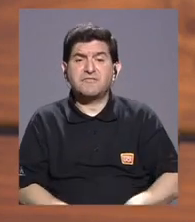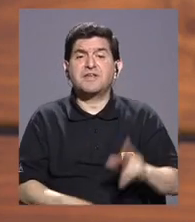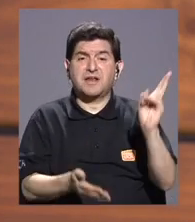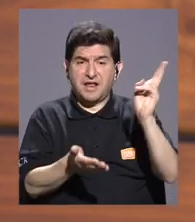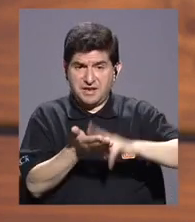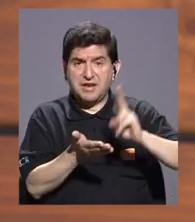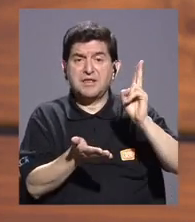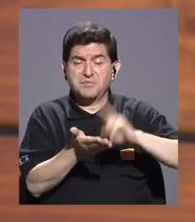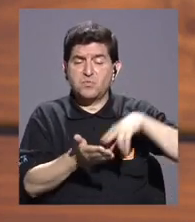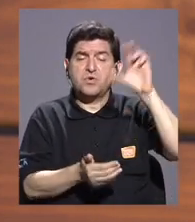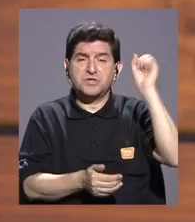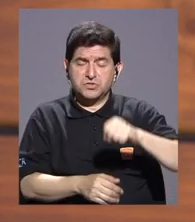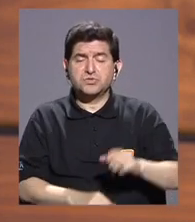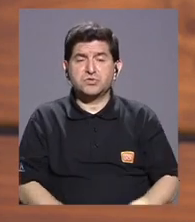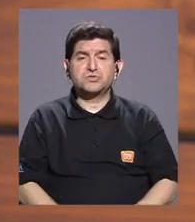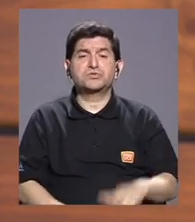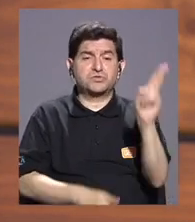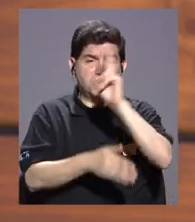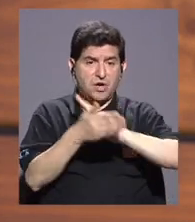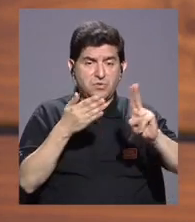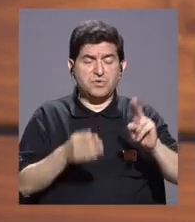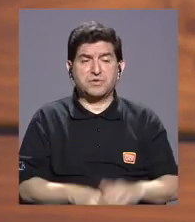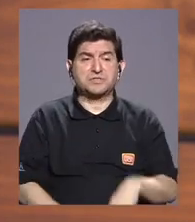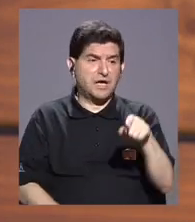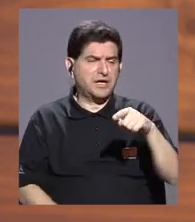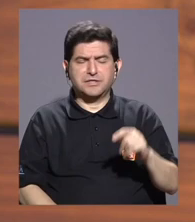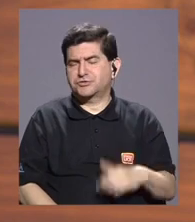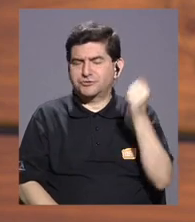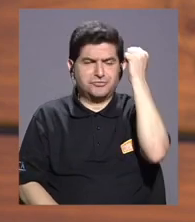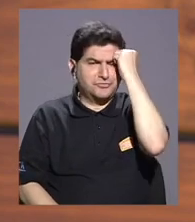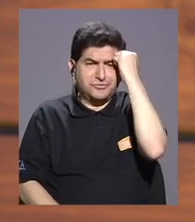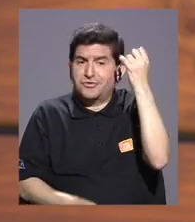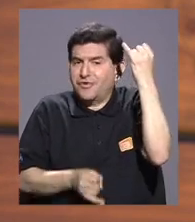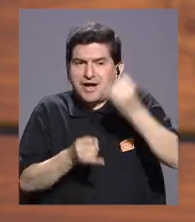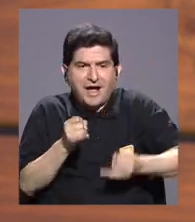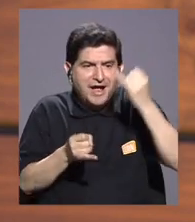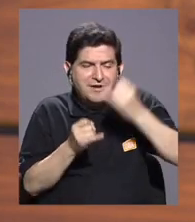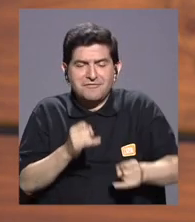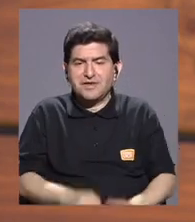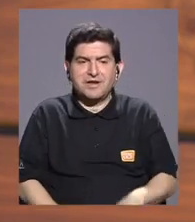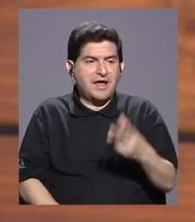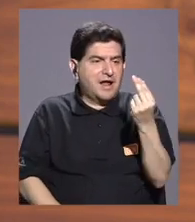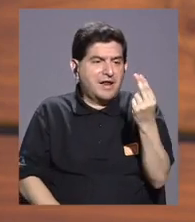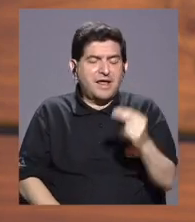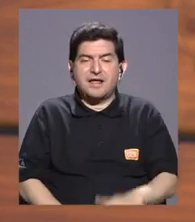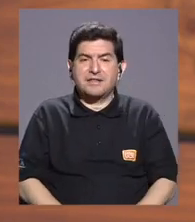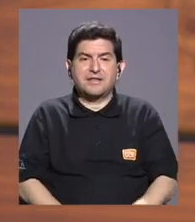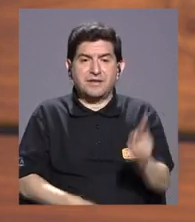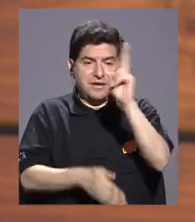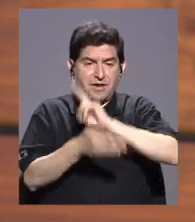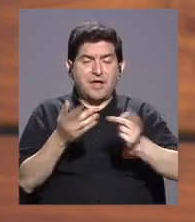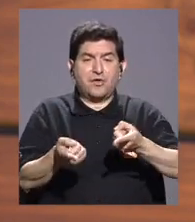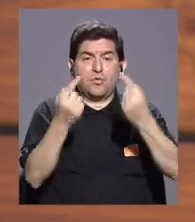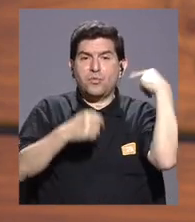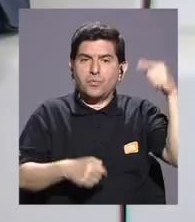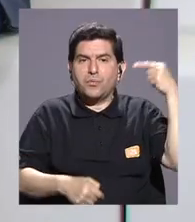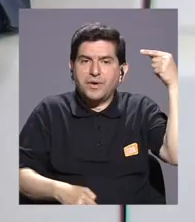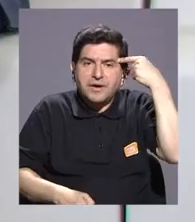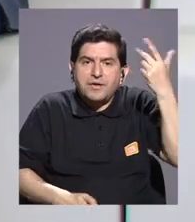quedaron grabadas las universidades con el pago del IVA, que me parece que es algo absurdo, porque al final de cuentas los recursos de las universidades vienen del propio